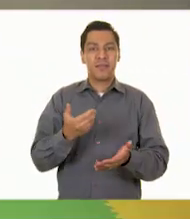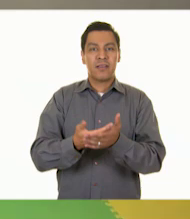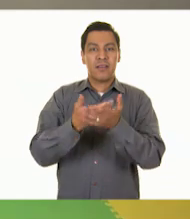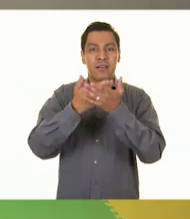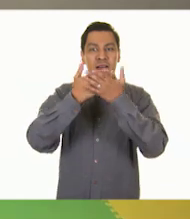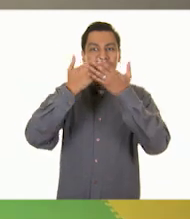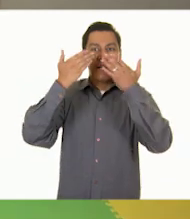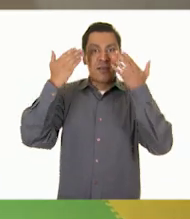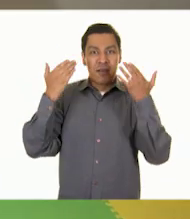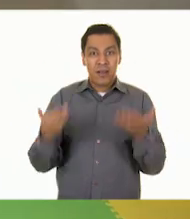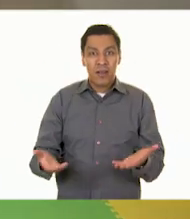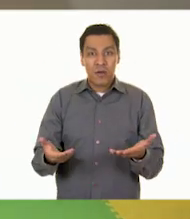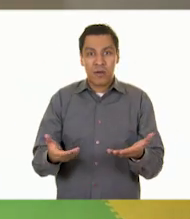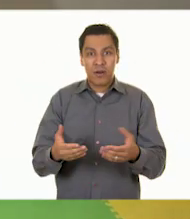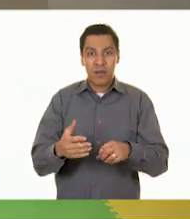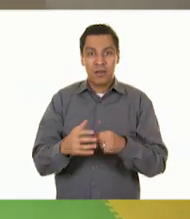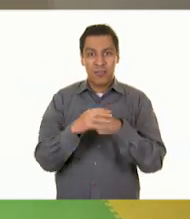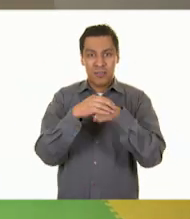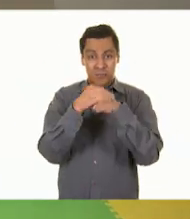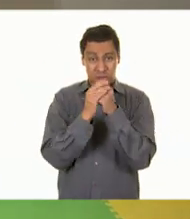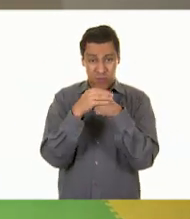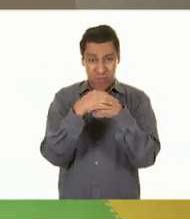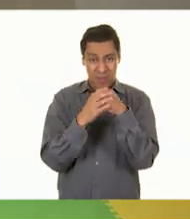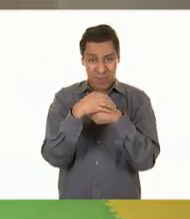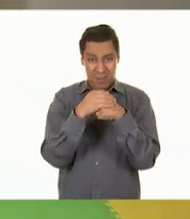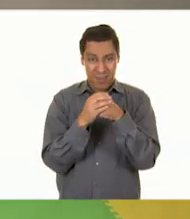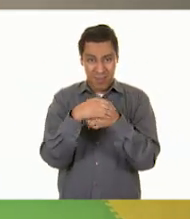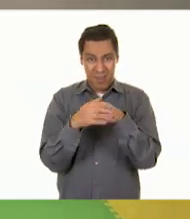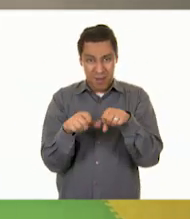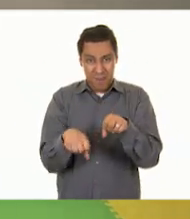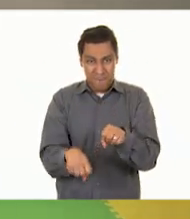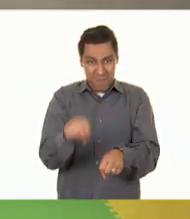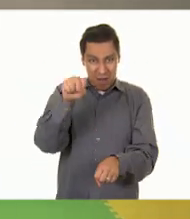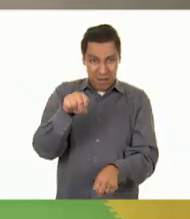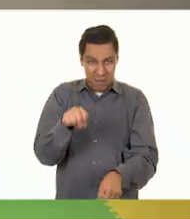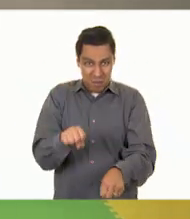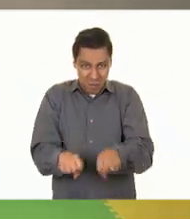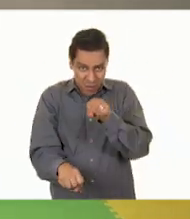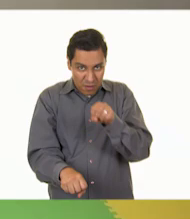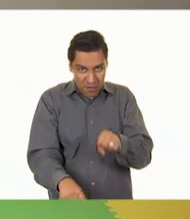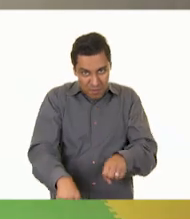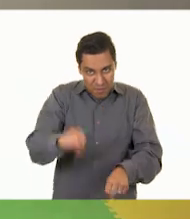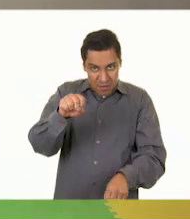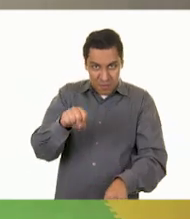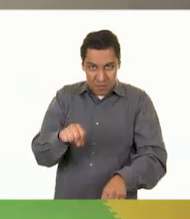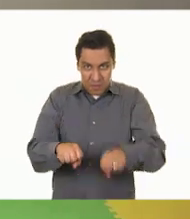intentarlo con la rodilla es más fácil lo es más difícil